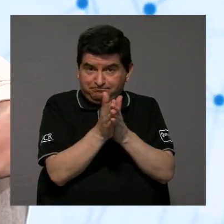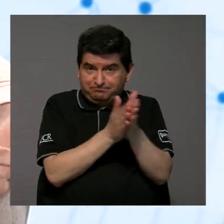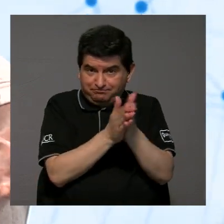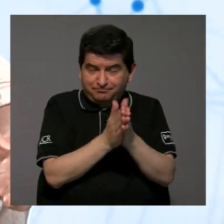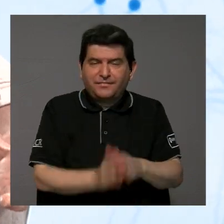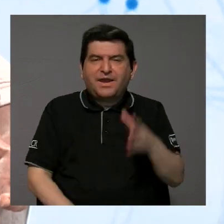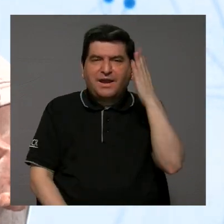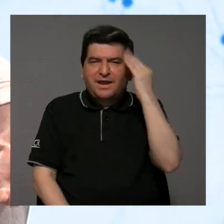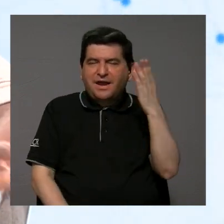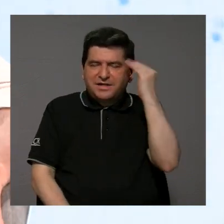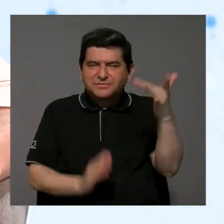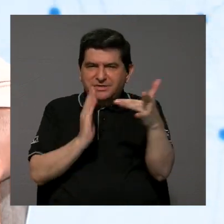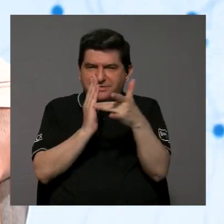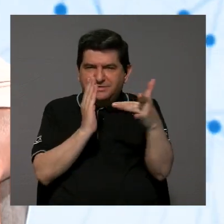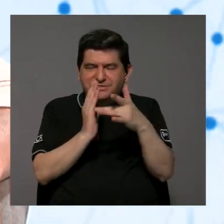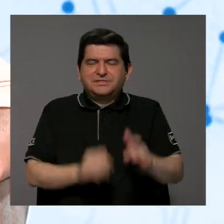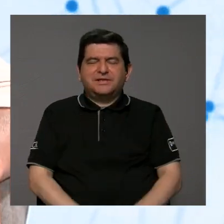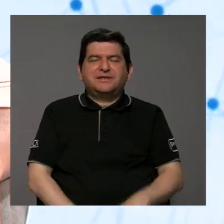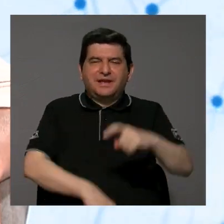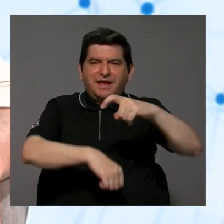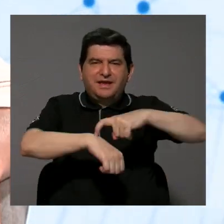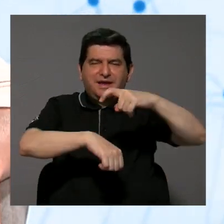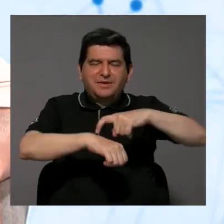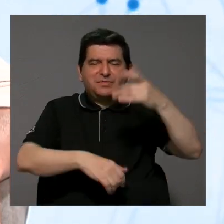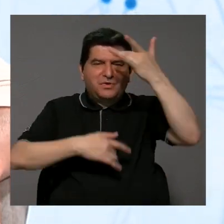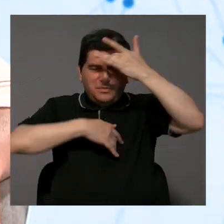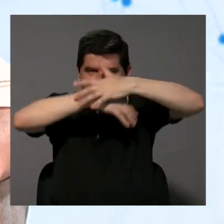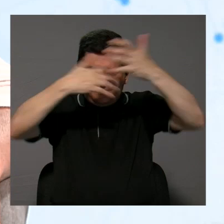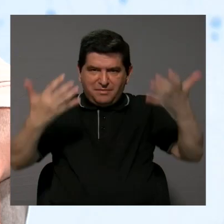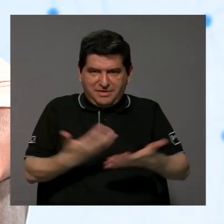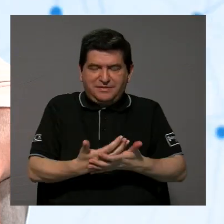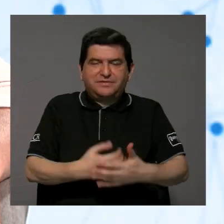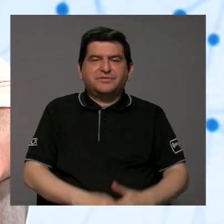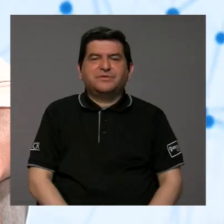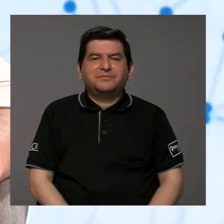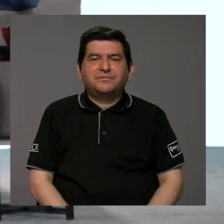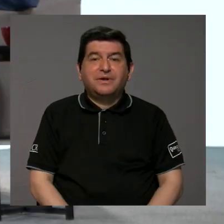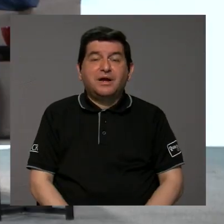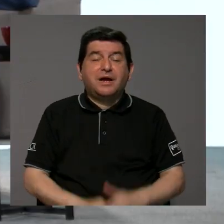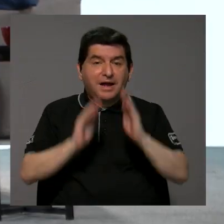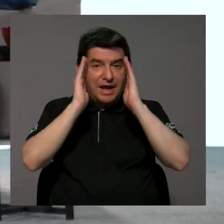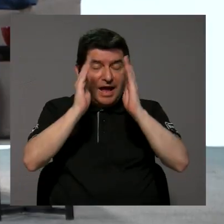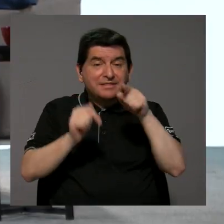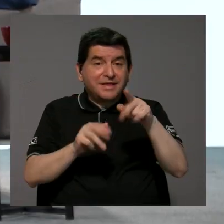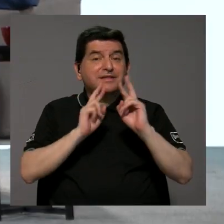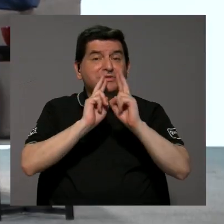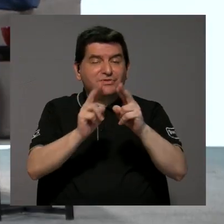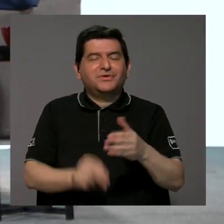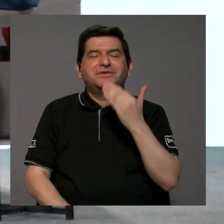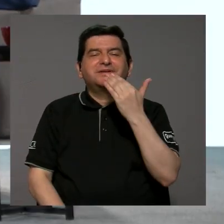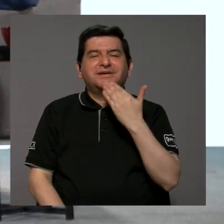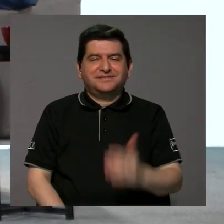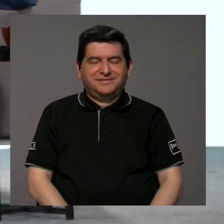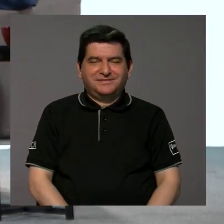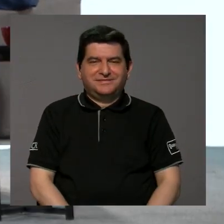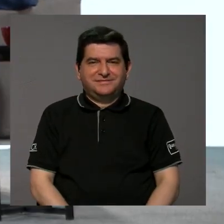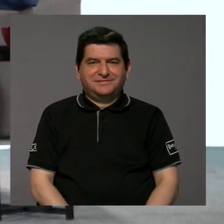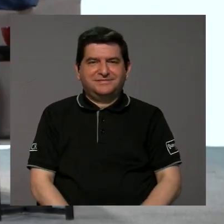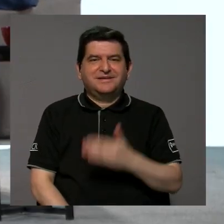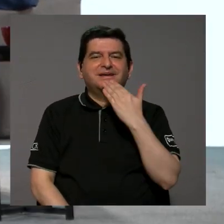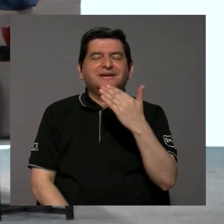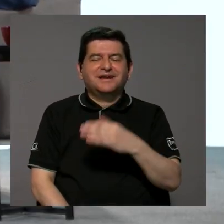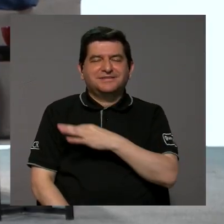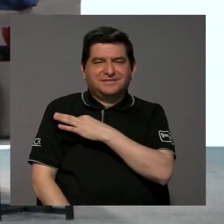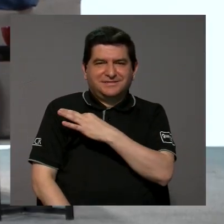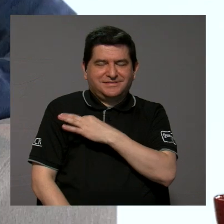pues el expertise tecnológico que creó la pandemia para este tipo de relevamientos. Vamos a estar muy pendientes de esos resultados. Muchas gracias. Muchísimas gracias, Juliana. Gracias por el